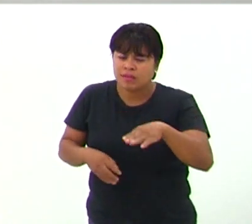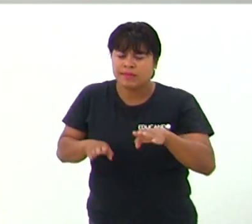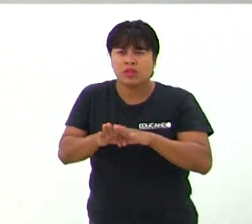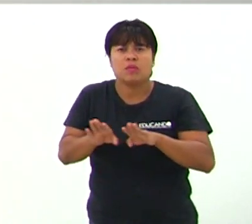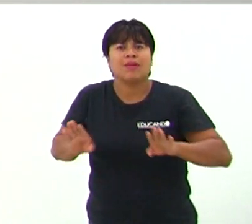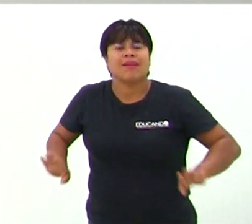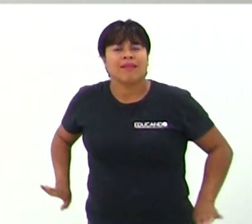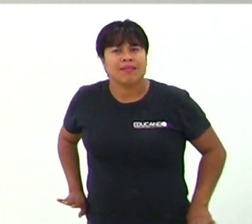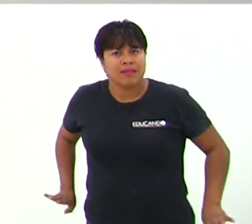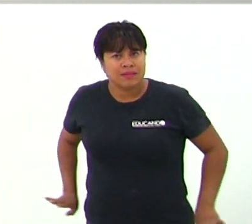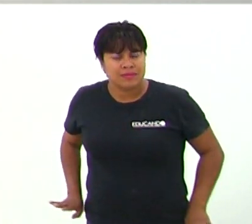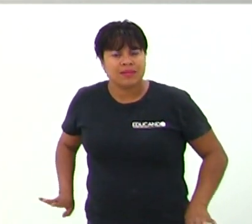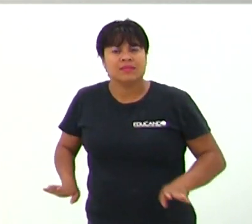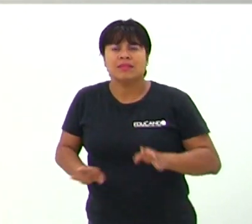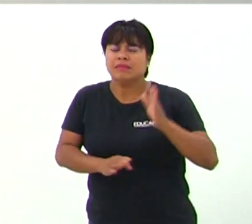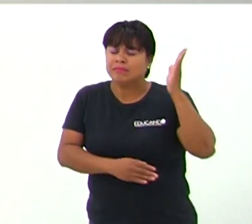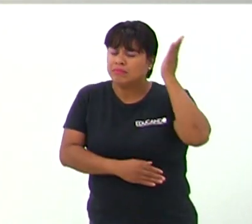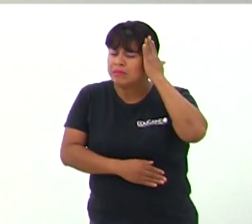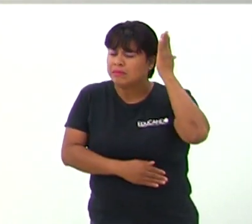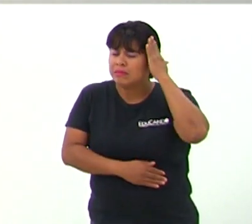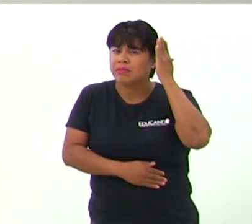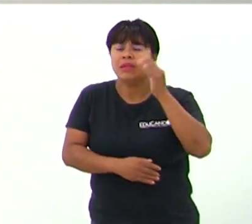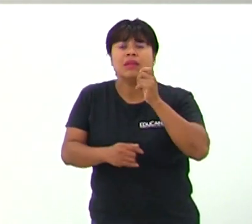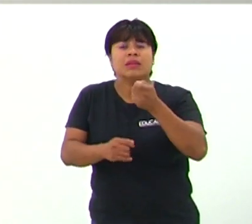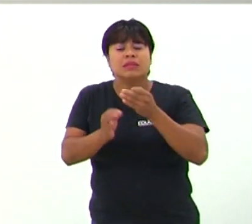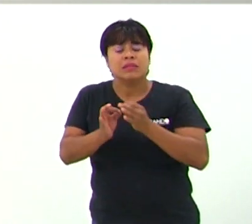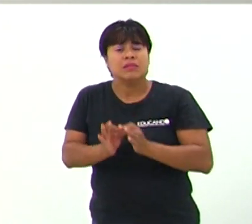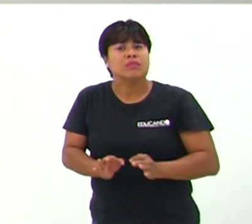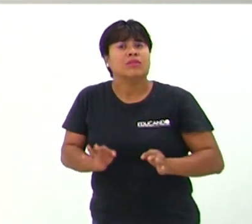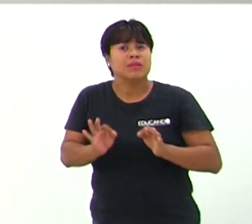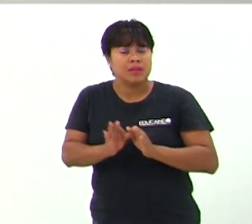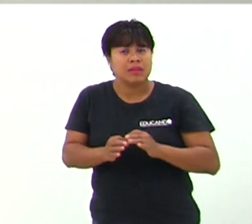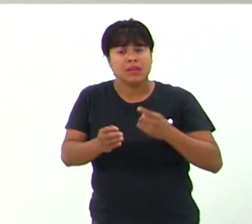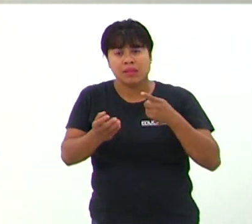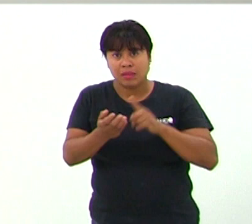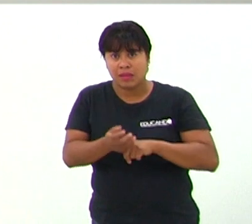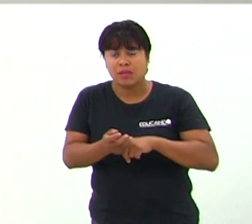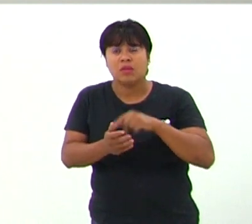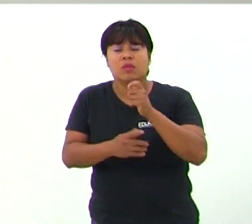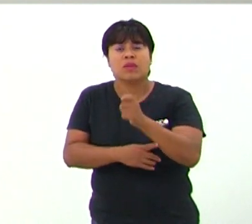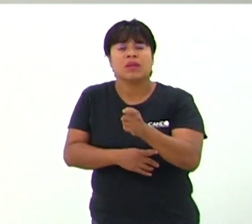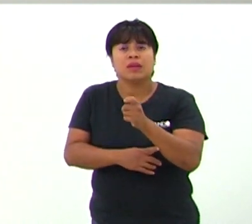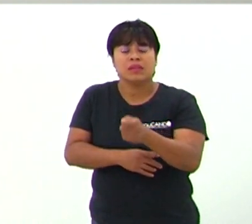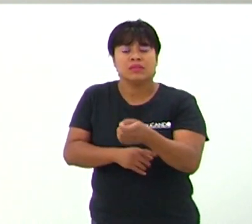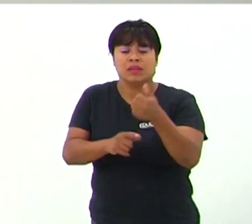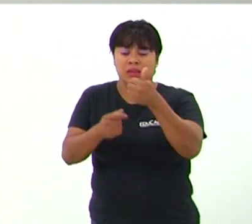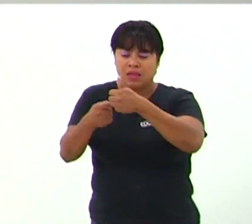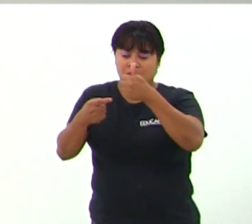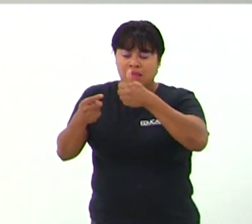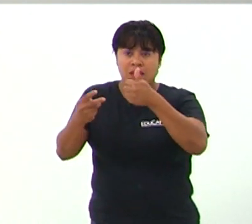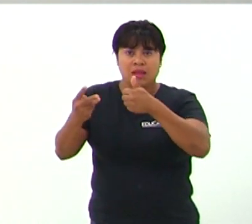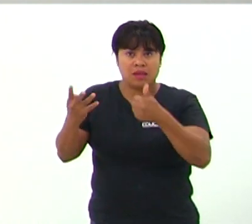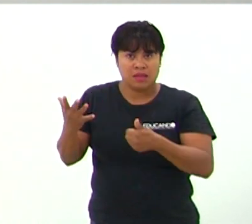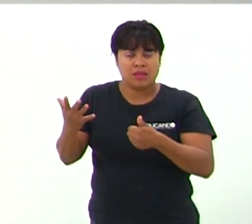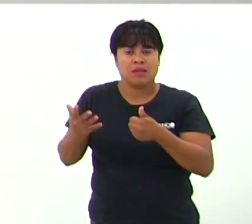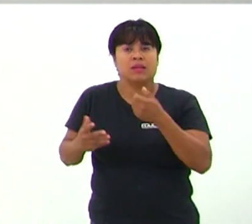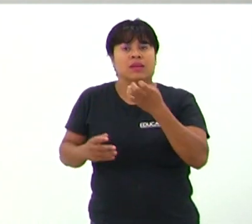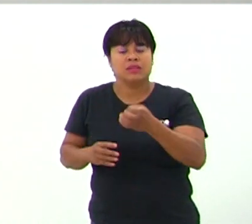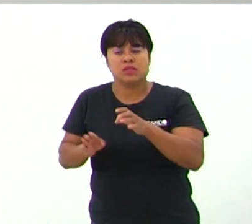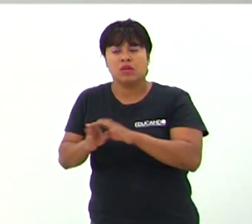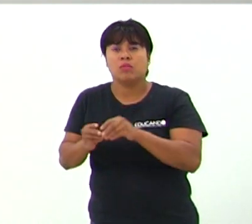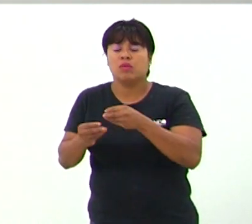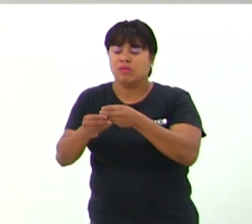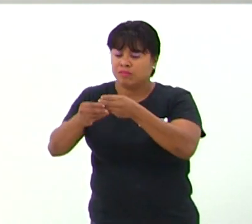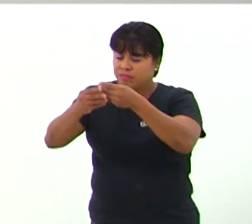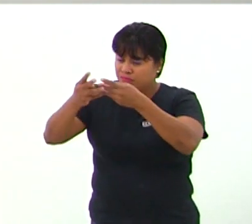las características principales e importantes dentro de lo que es cada una de las